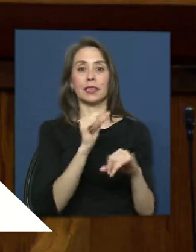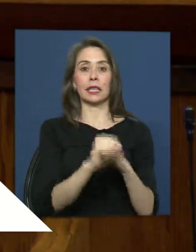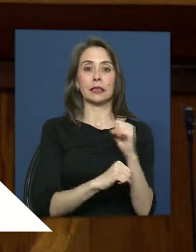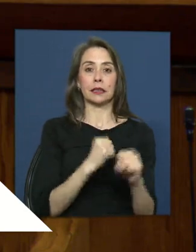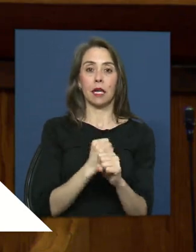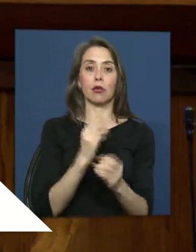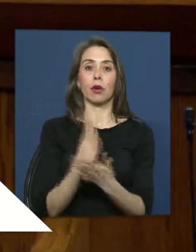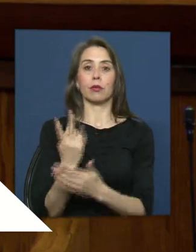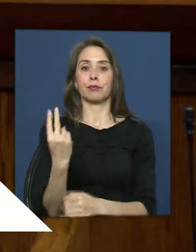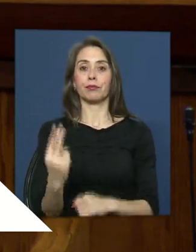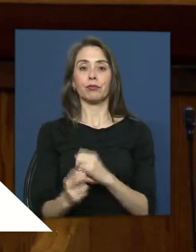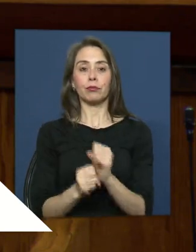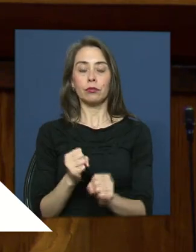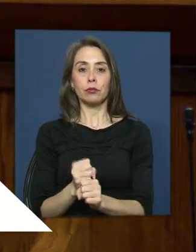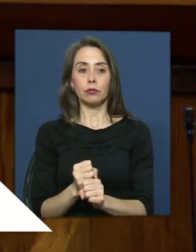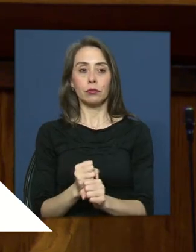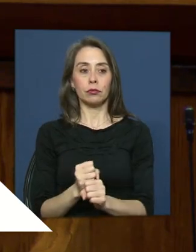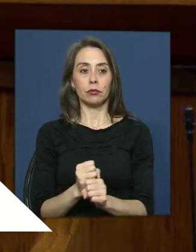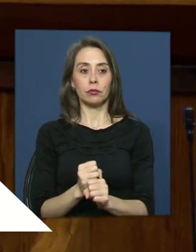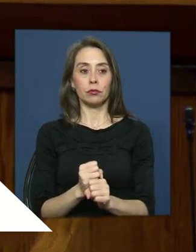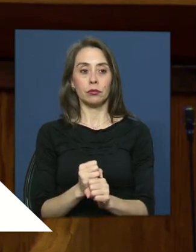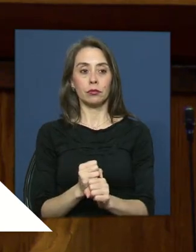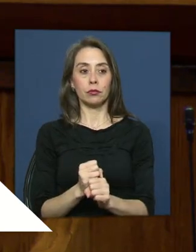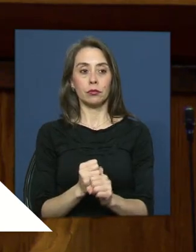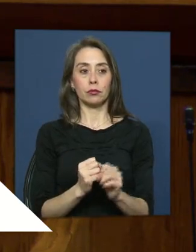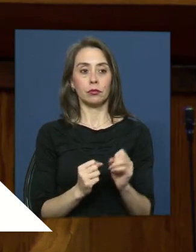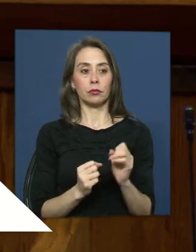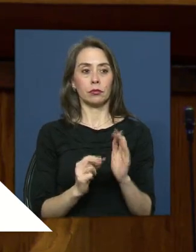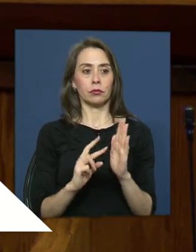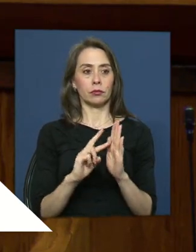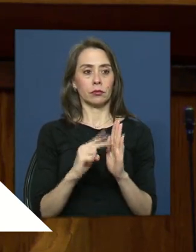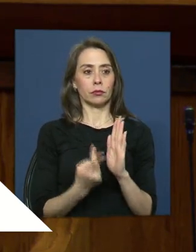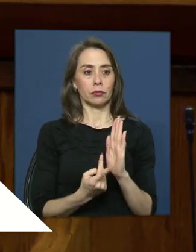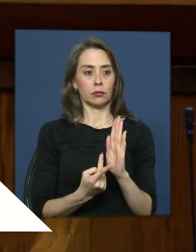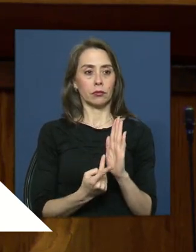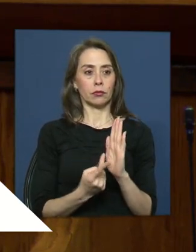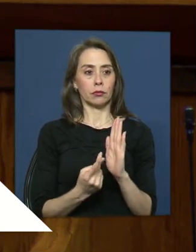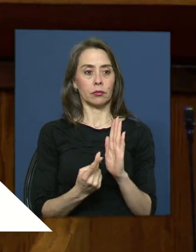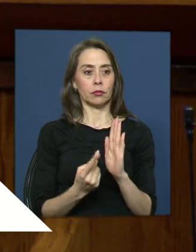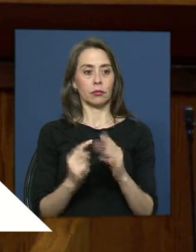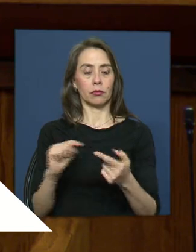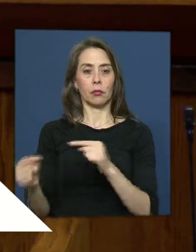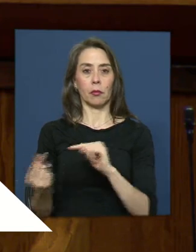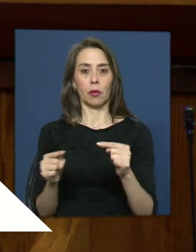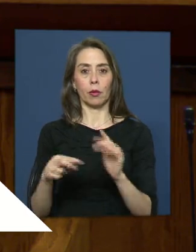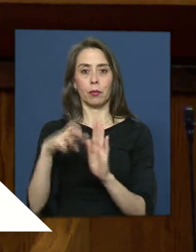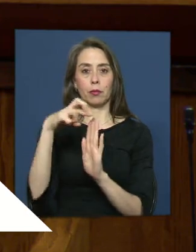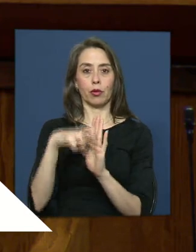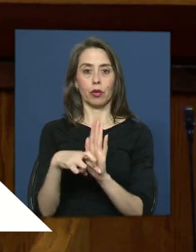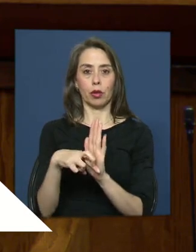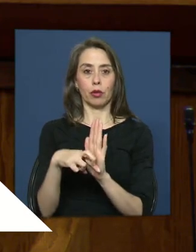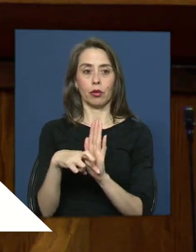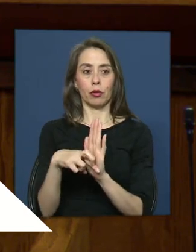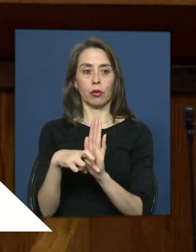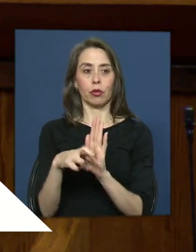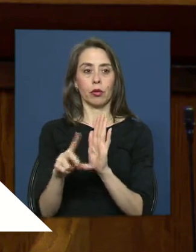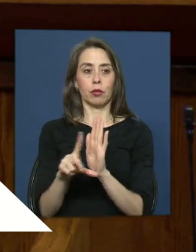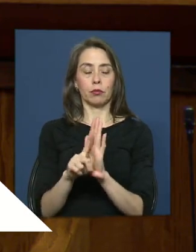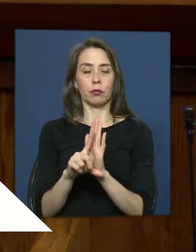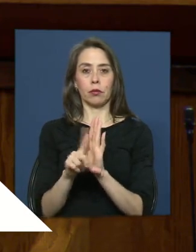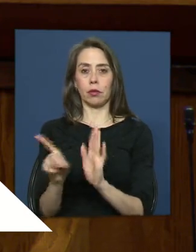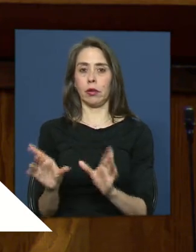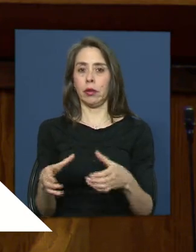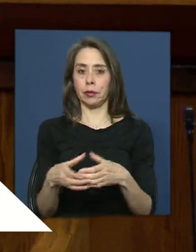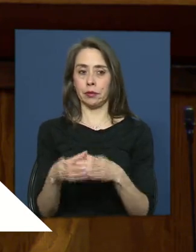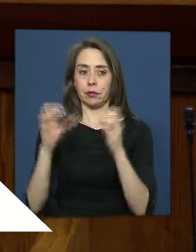años. Modifícase, incorporada durante la discusión de este proyecto en particular, la